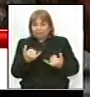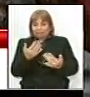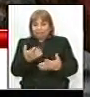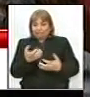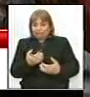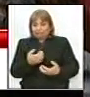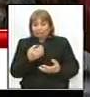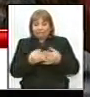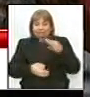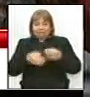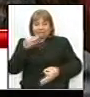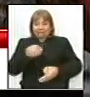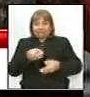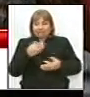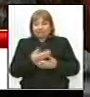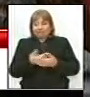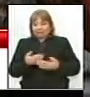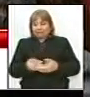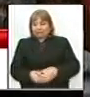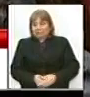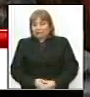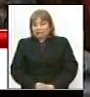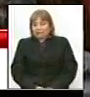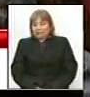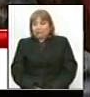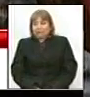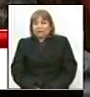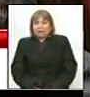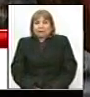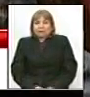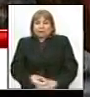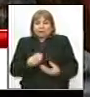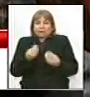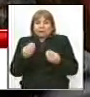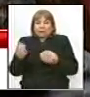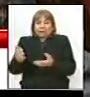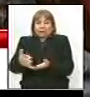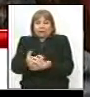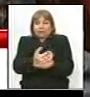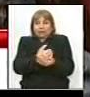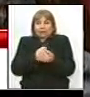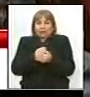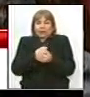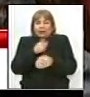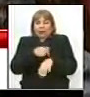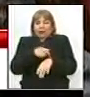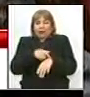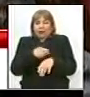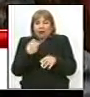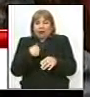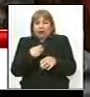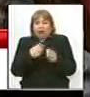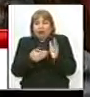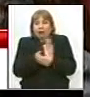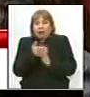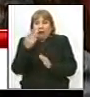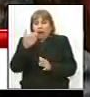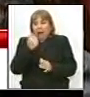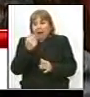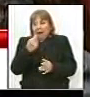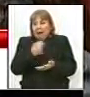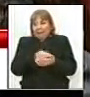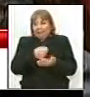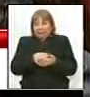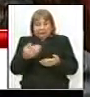aplicar una justicia plebiscitaria porque esto nos ahorramos el tiempo lo ahorramos el tiempo al país porque no nos vamos dejamos de cobrar y